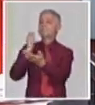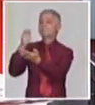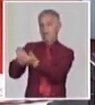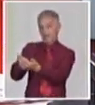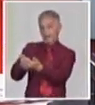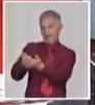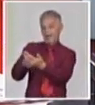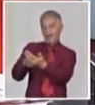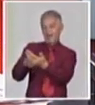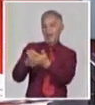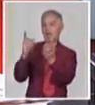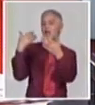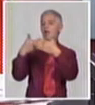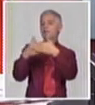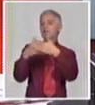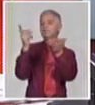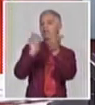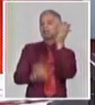Estado.